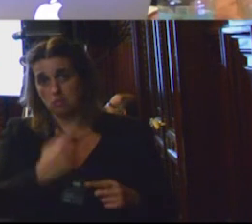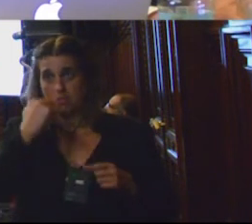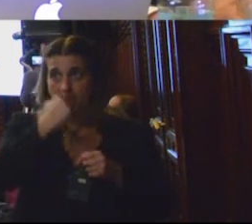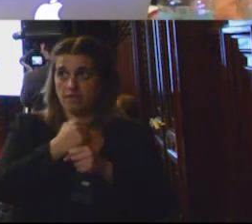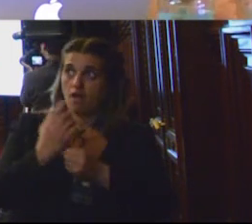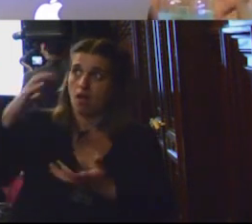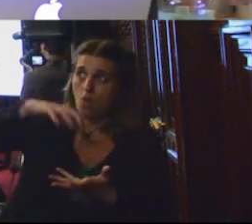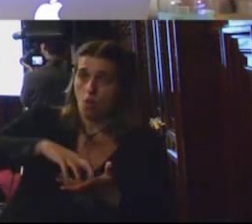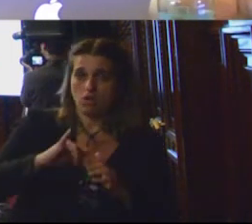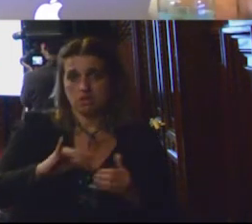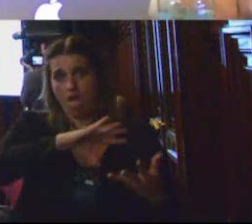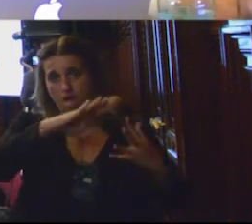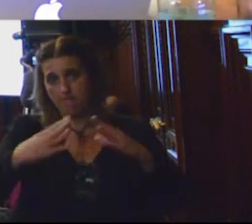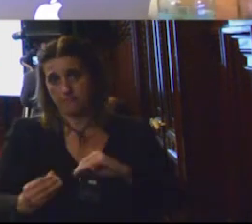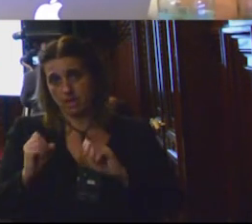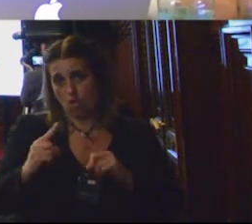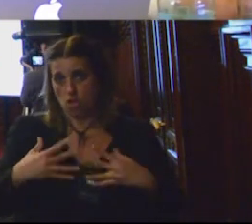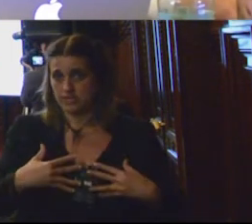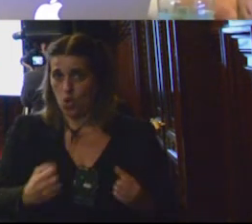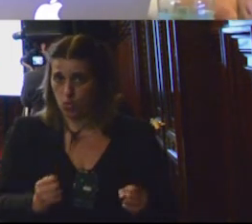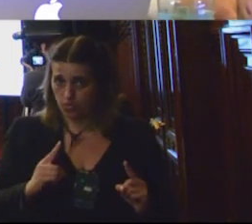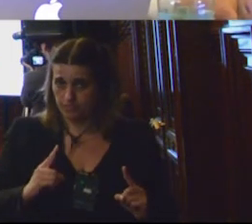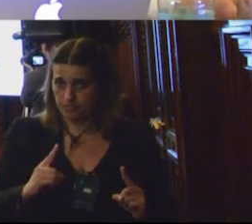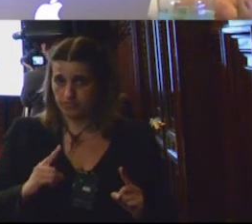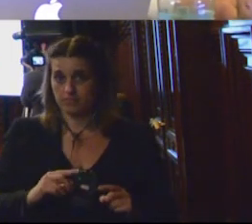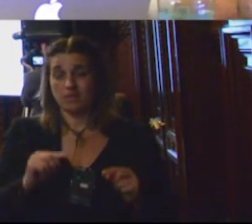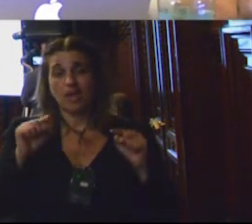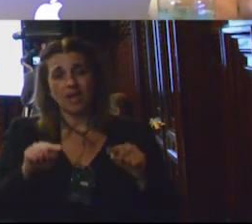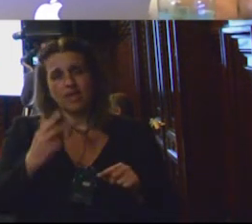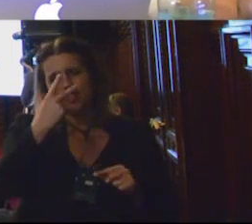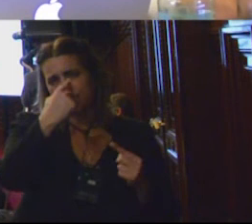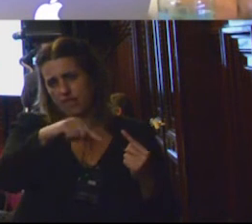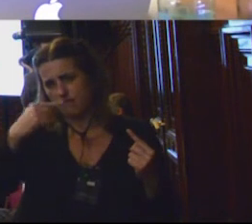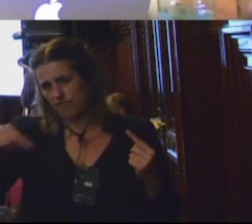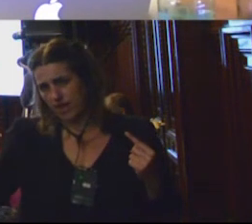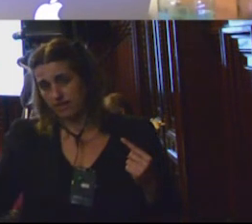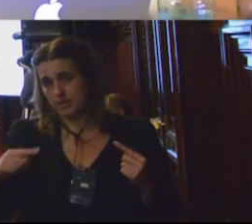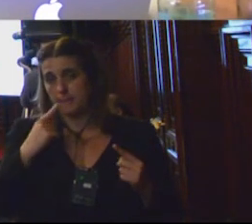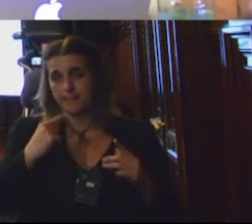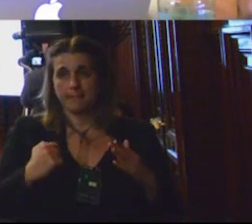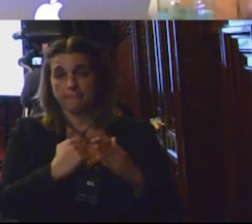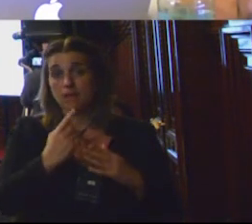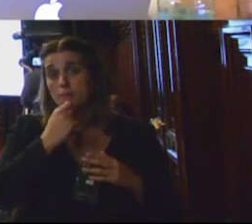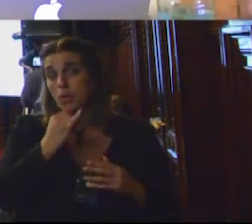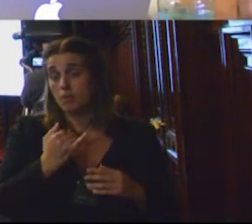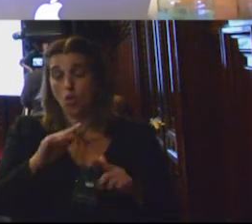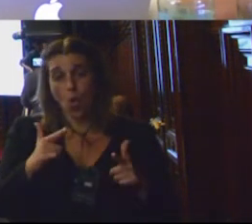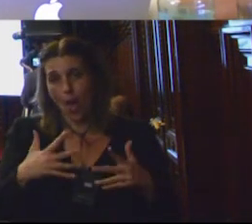lugares con salud. Medio y mínimo. Hay tres diferentes grados, máximo, medio grado. En caso de